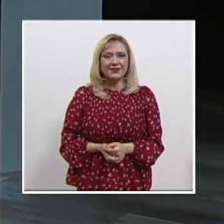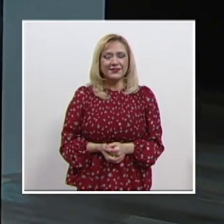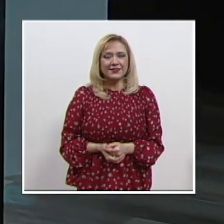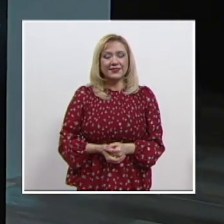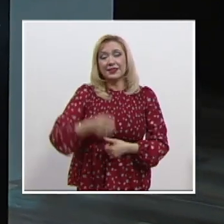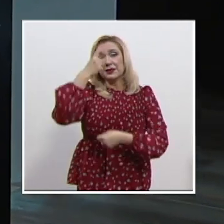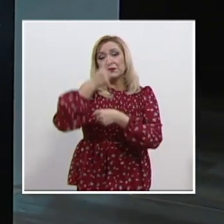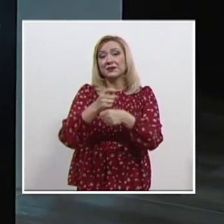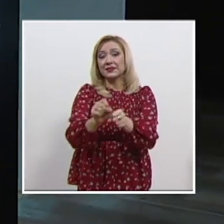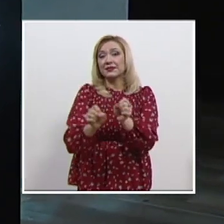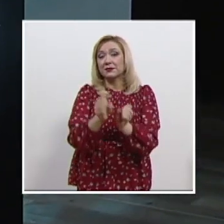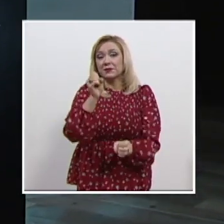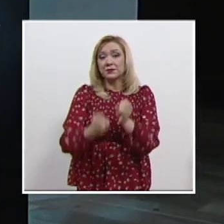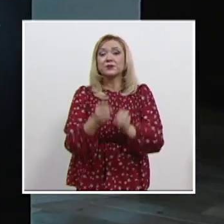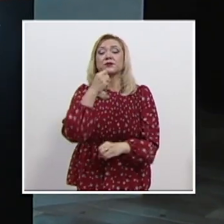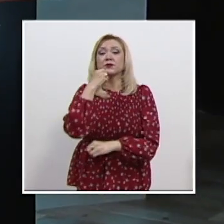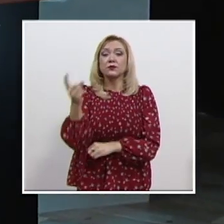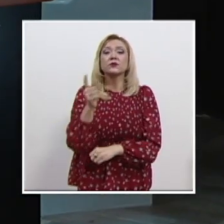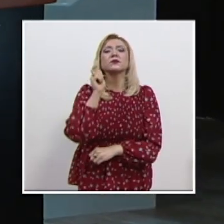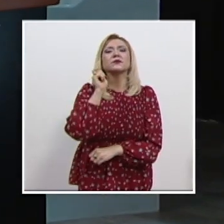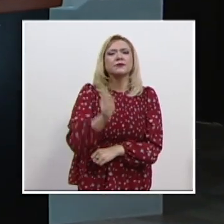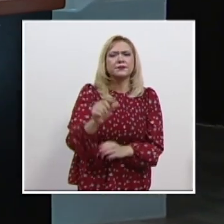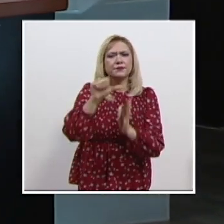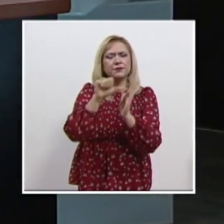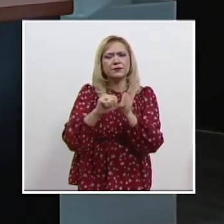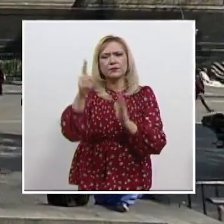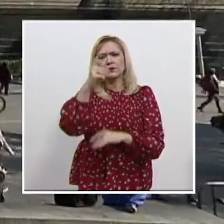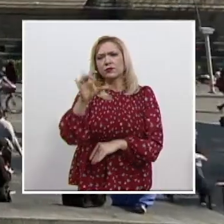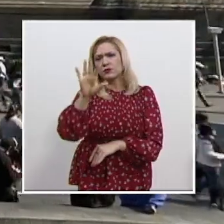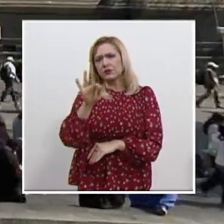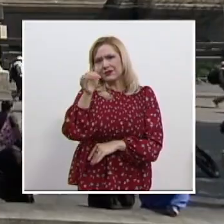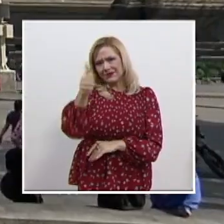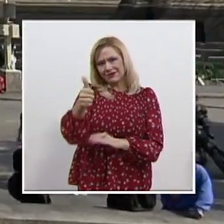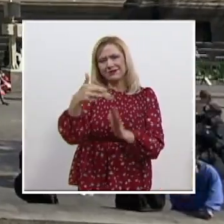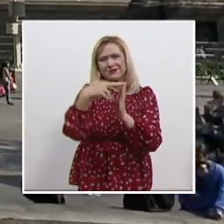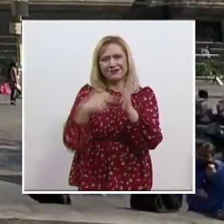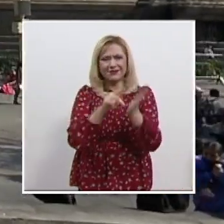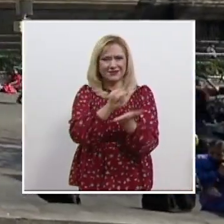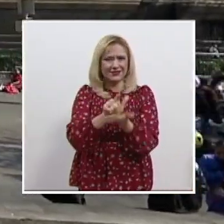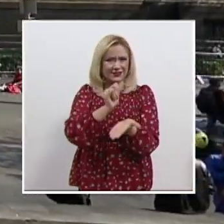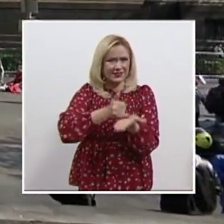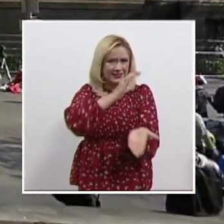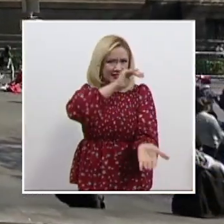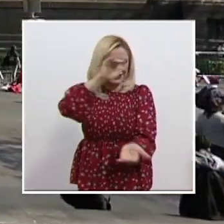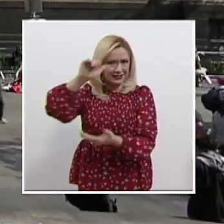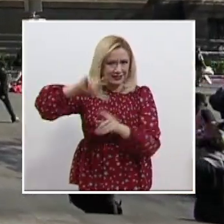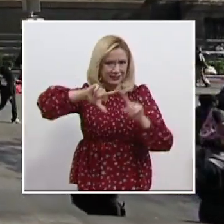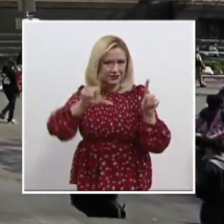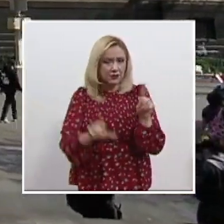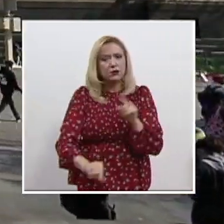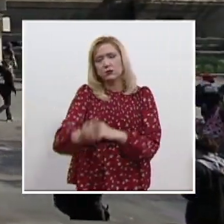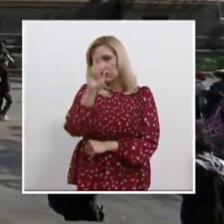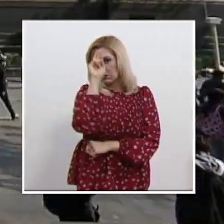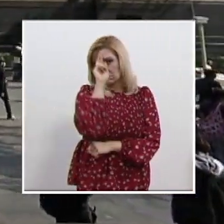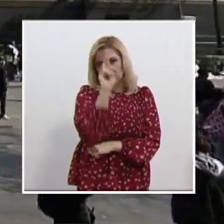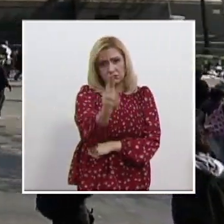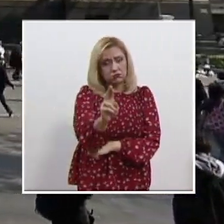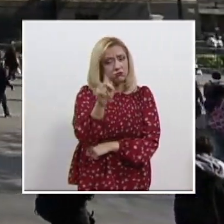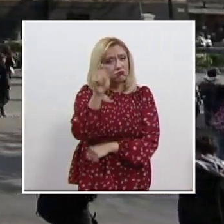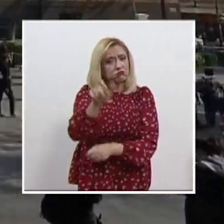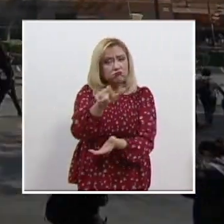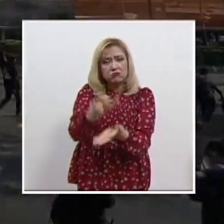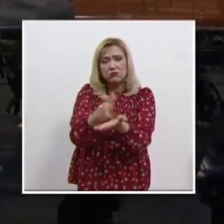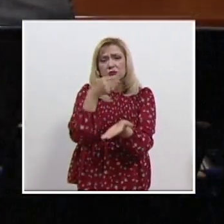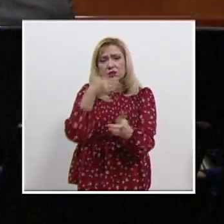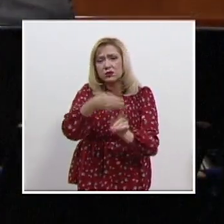La primera sala también determinó que el artículo 146 del Código Fiscal de la Federación respeta el principio de seguridad